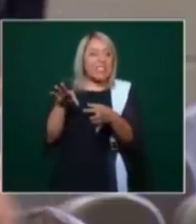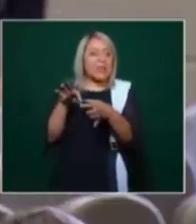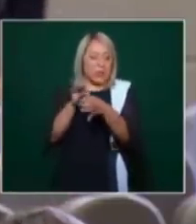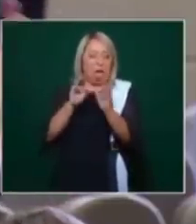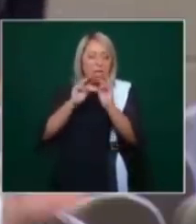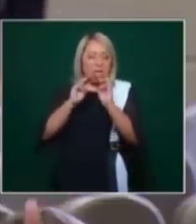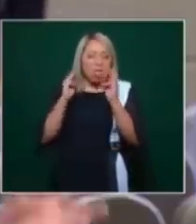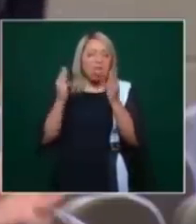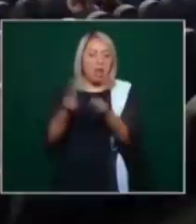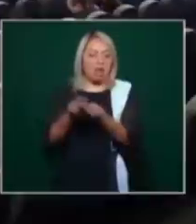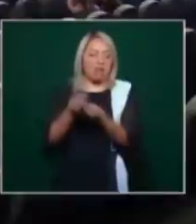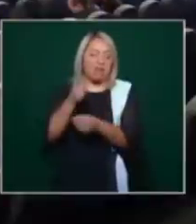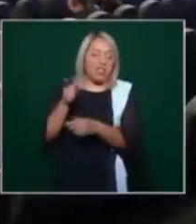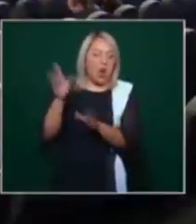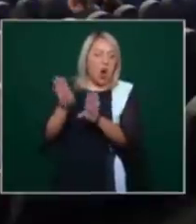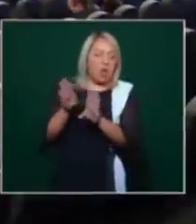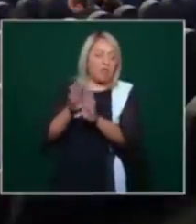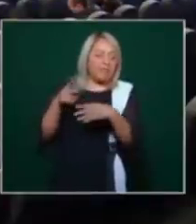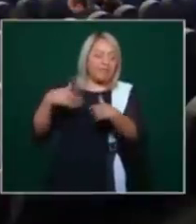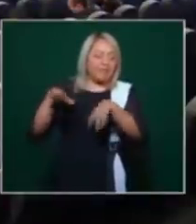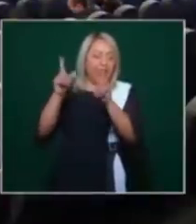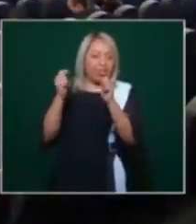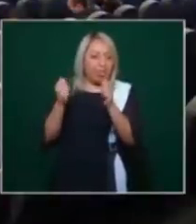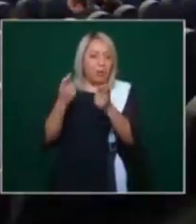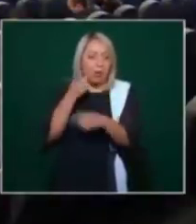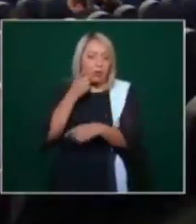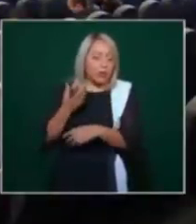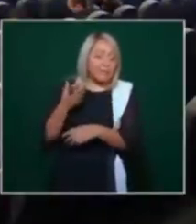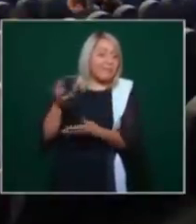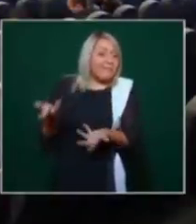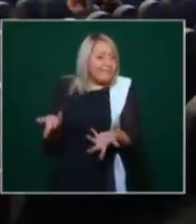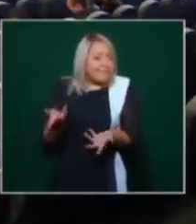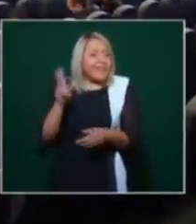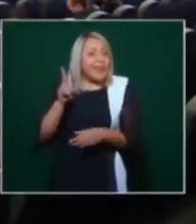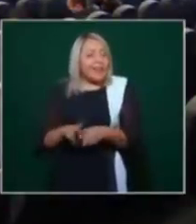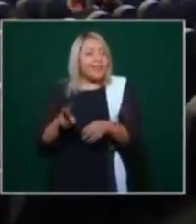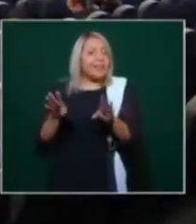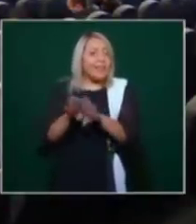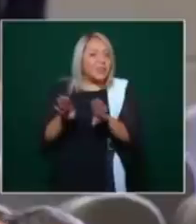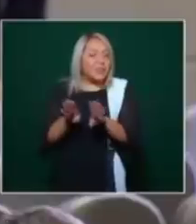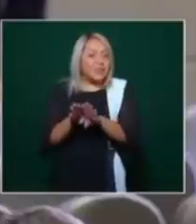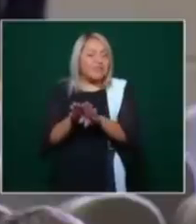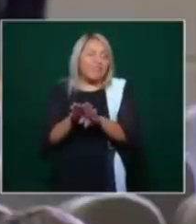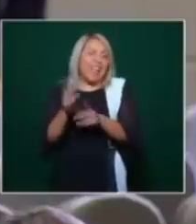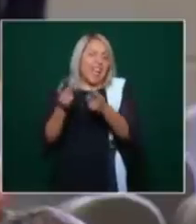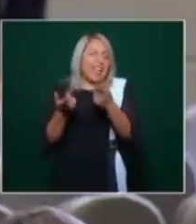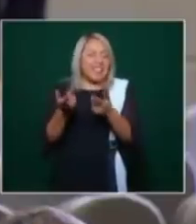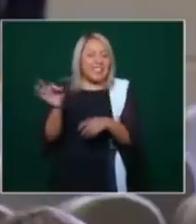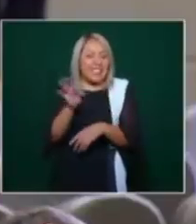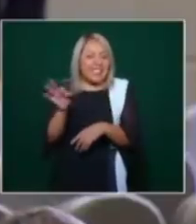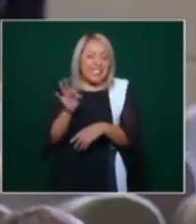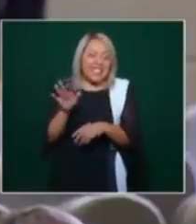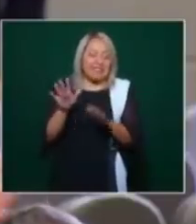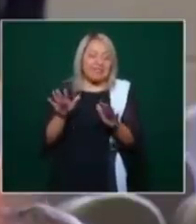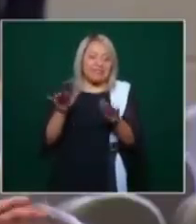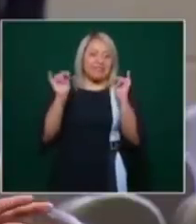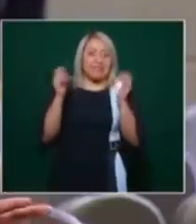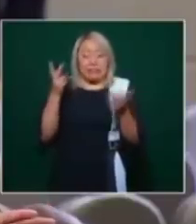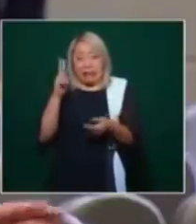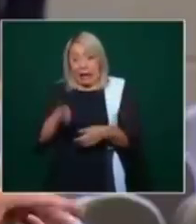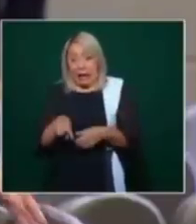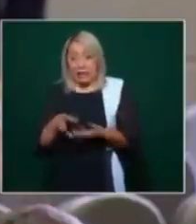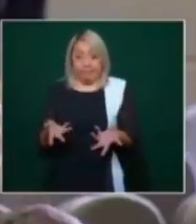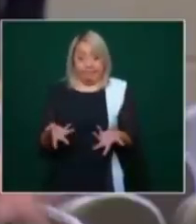crimen organizado, desvalorizó los hechos que ocurrieron, y se podría decir en términos coloquiales que se lavó las manos. En